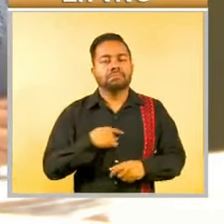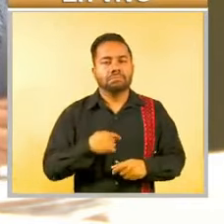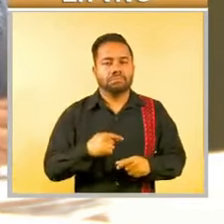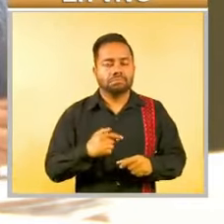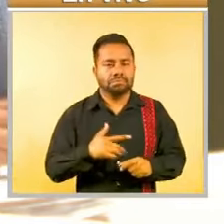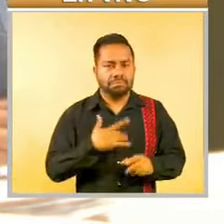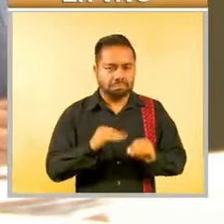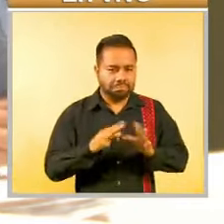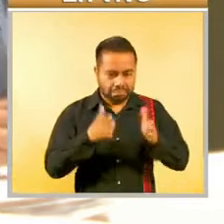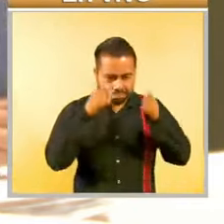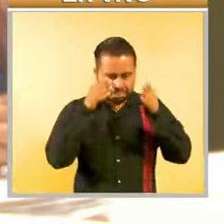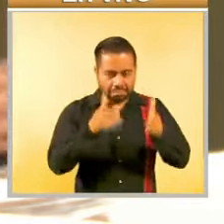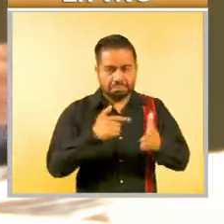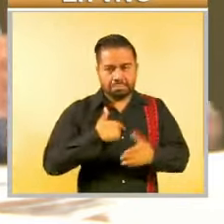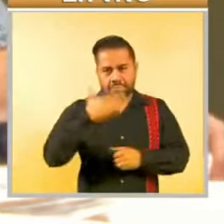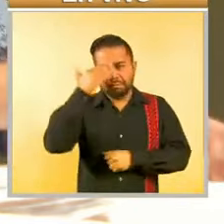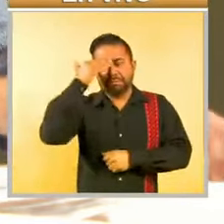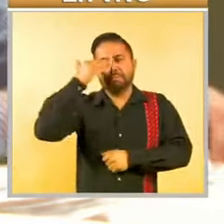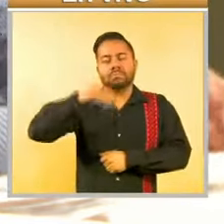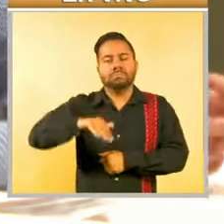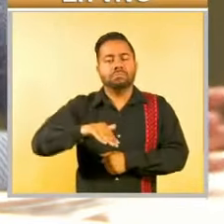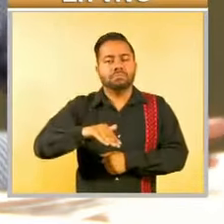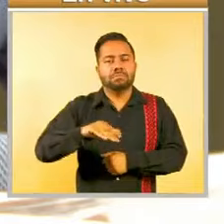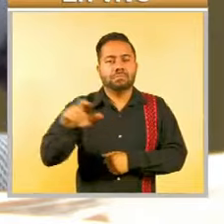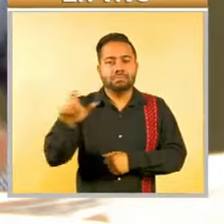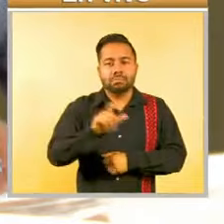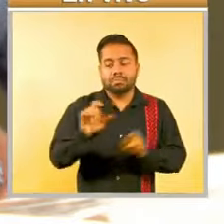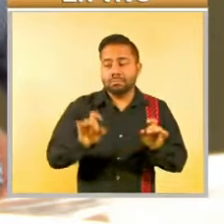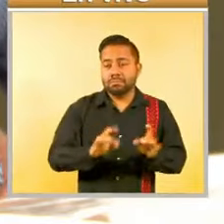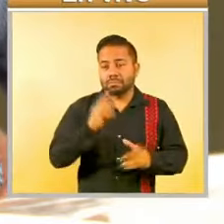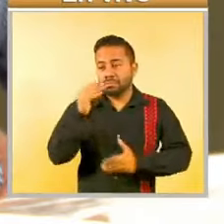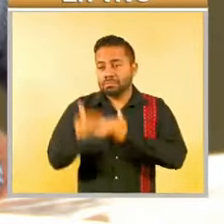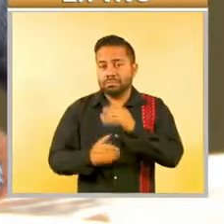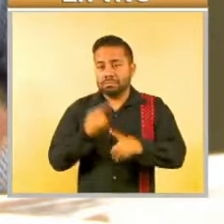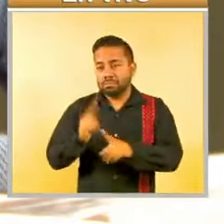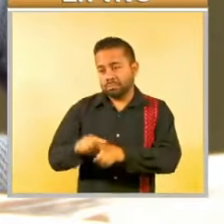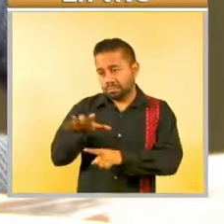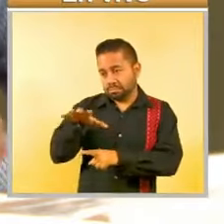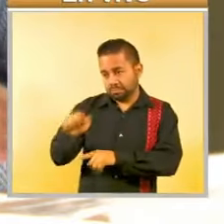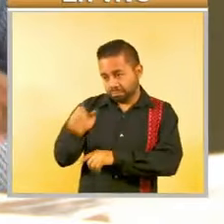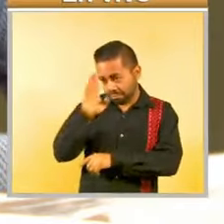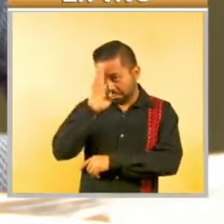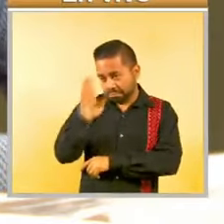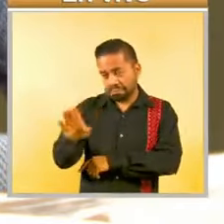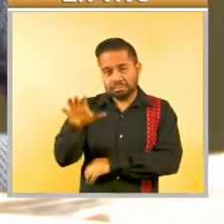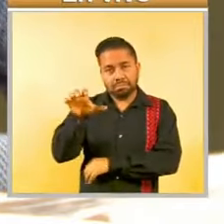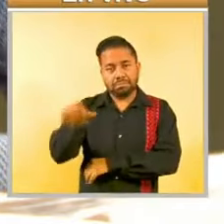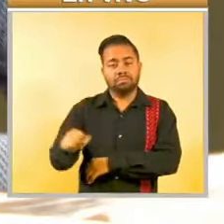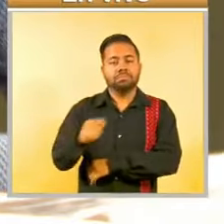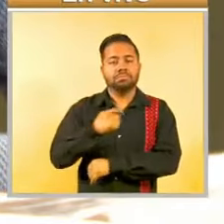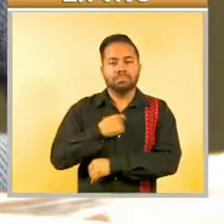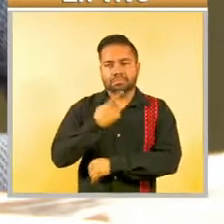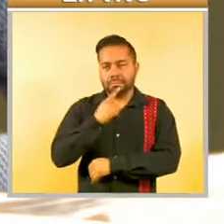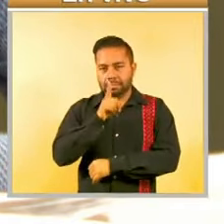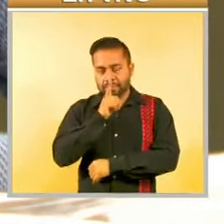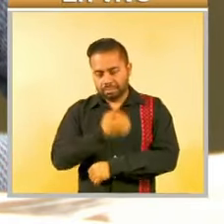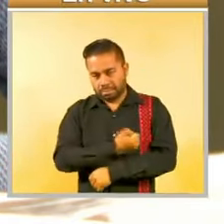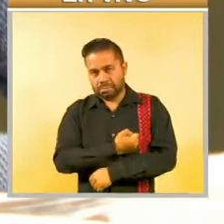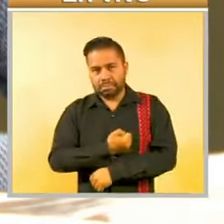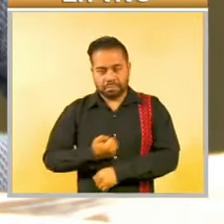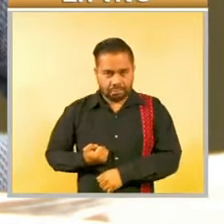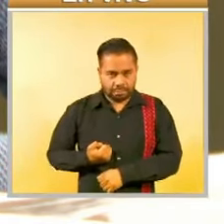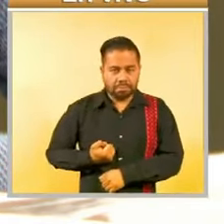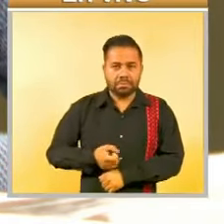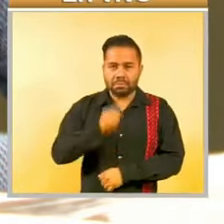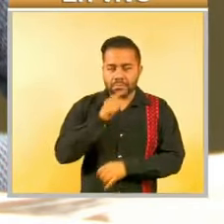estrategia clara y sabemos perfectamente que cuando una vez que tenemos ubicados objetivos prioritarios se maneja la confidencialidad